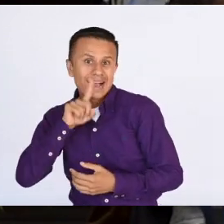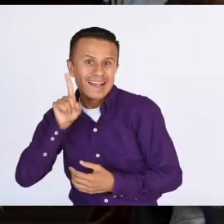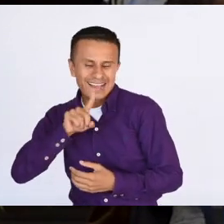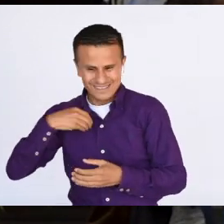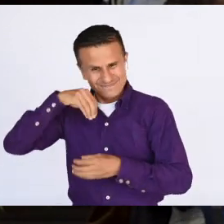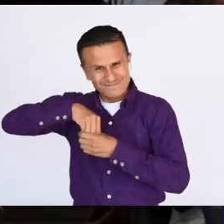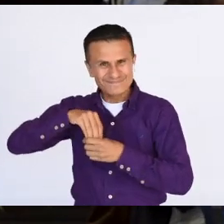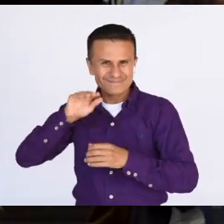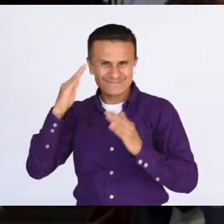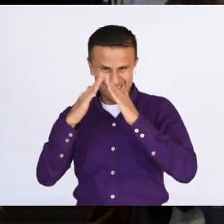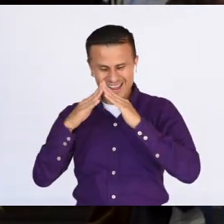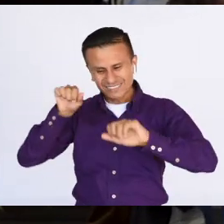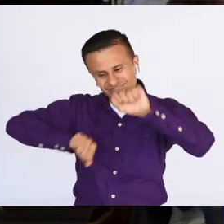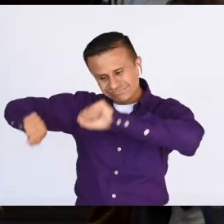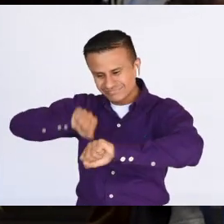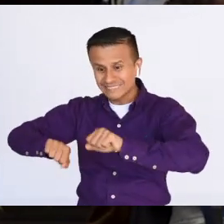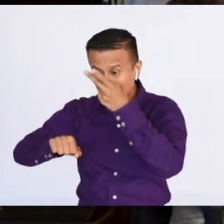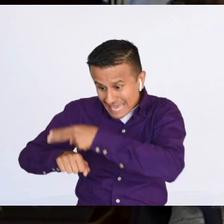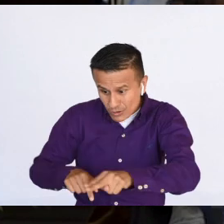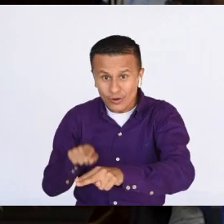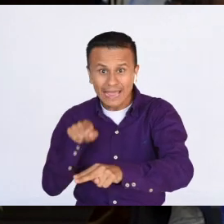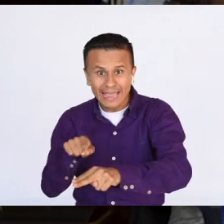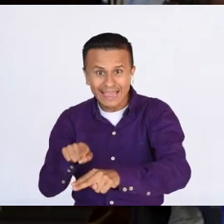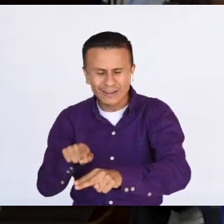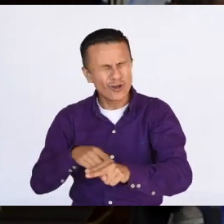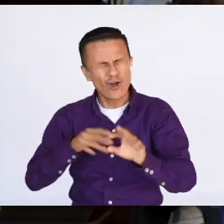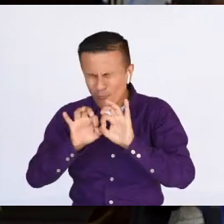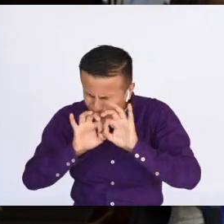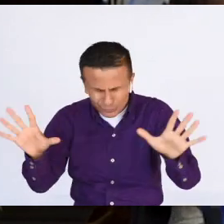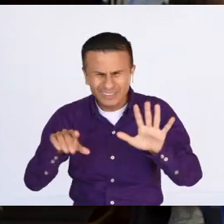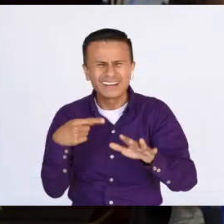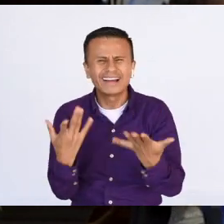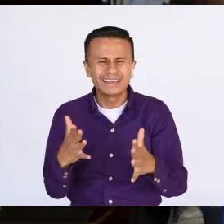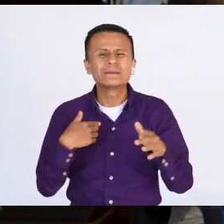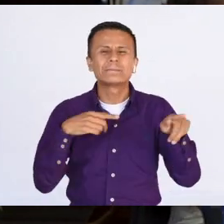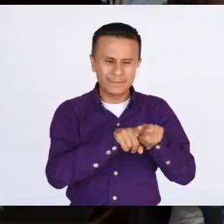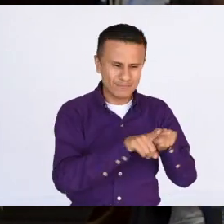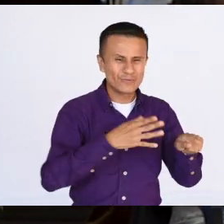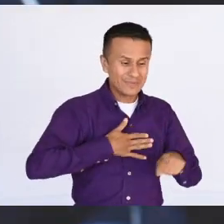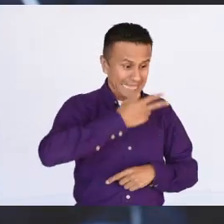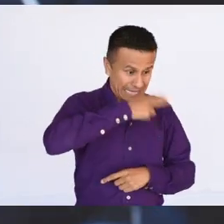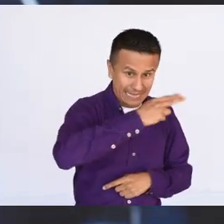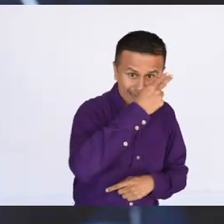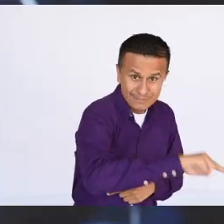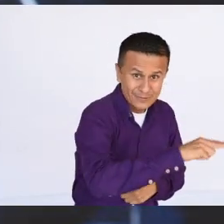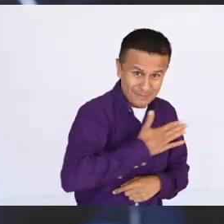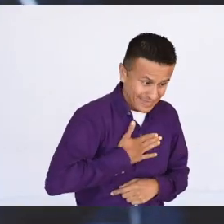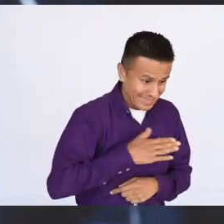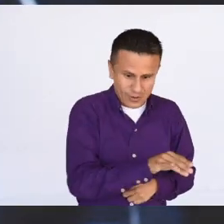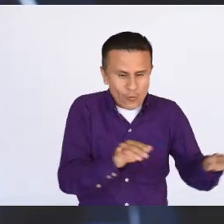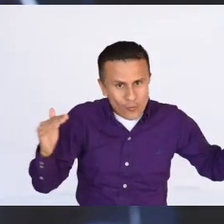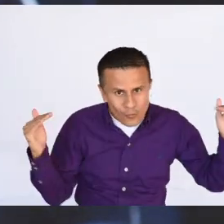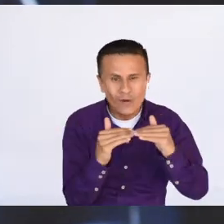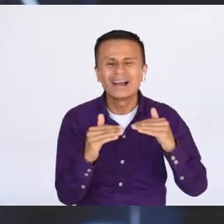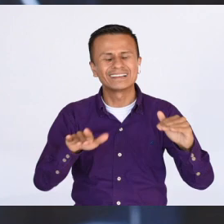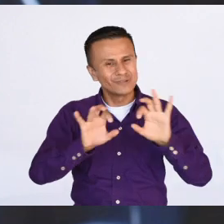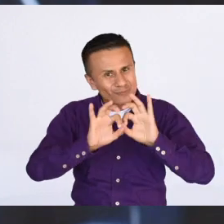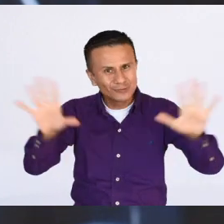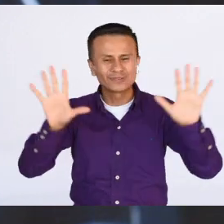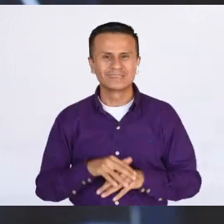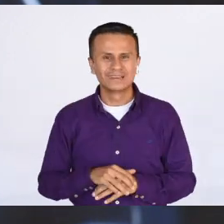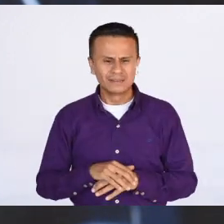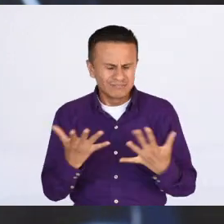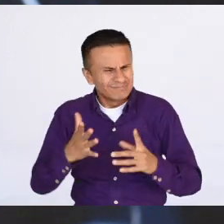de mi casa tenga las mismas oportunidades de desarrollo de mi nieto. Y eso no se